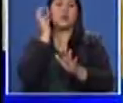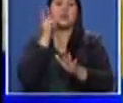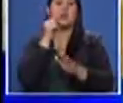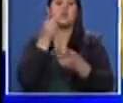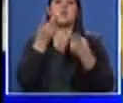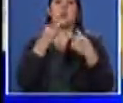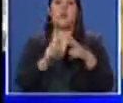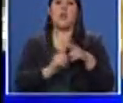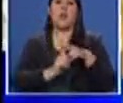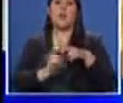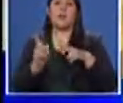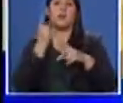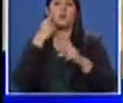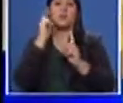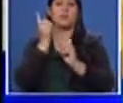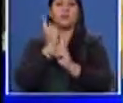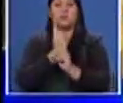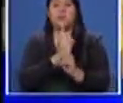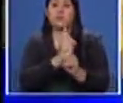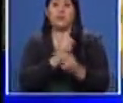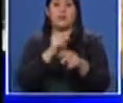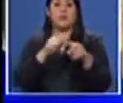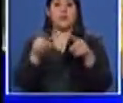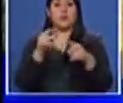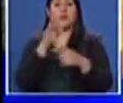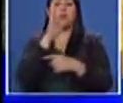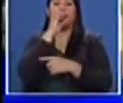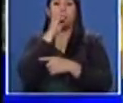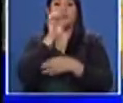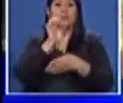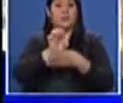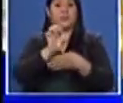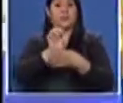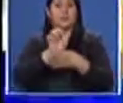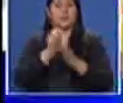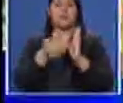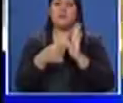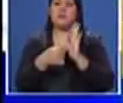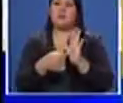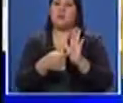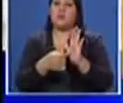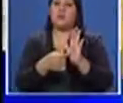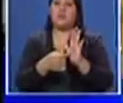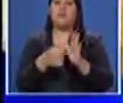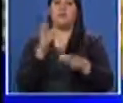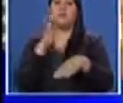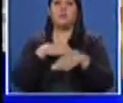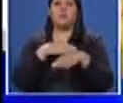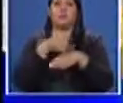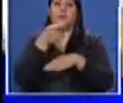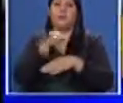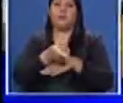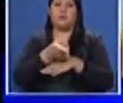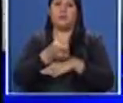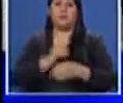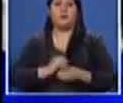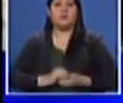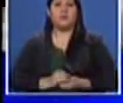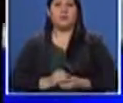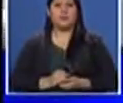escapó también de un operativo, mientras la Comisión de Tránsito del Ecuador presentó la acusación.